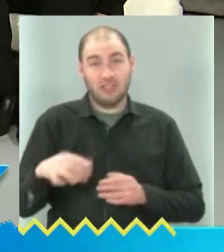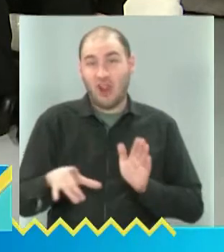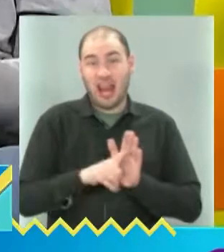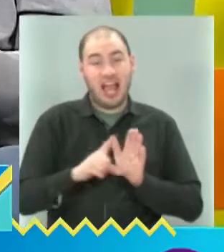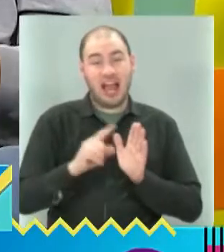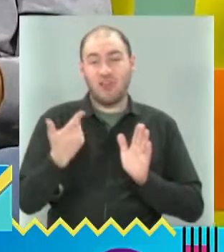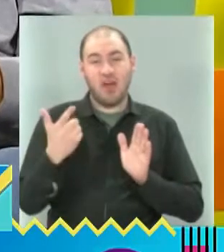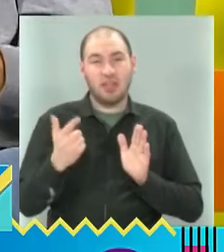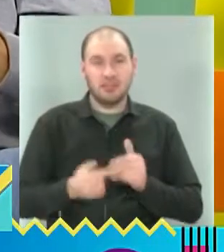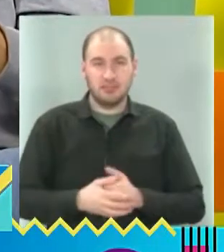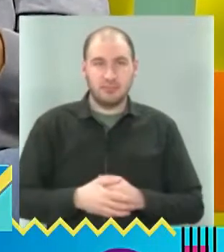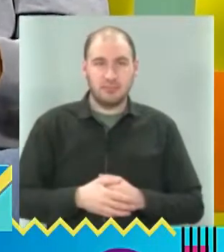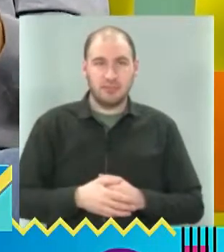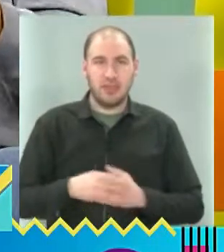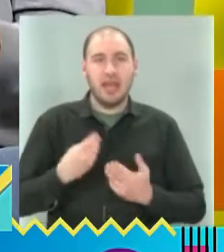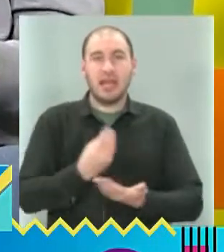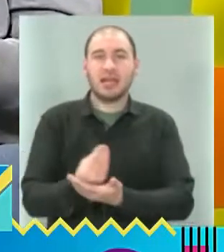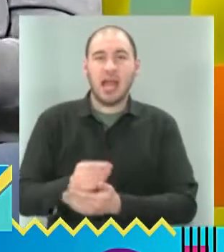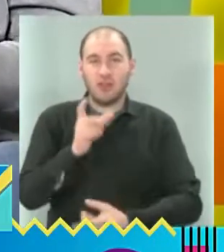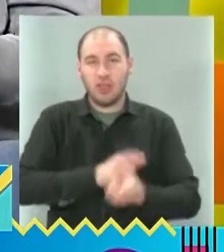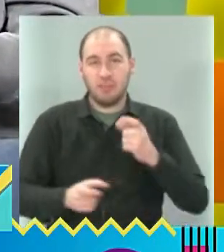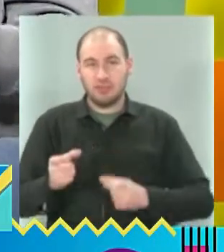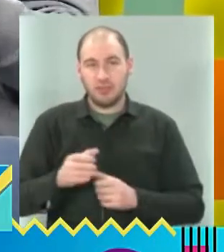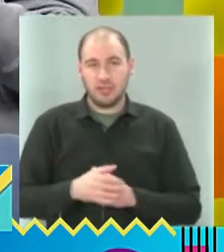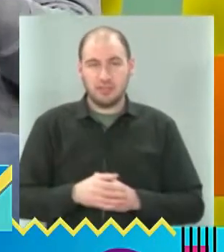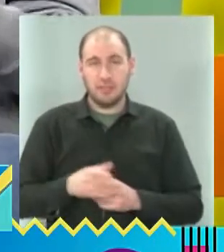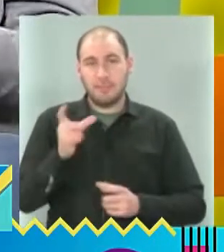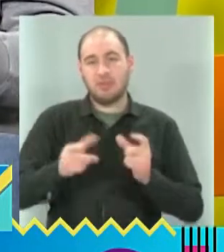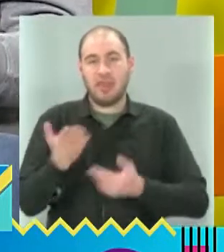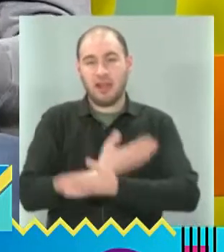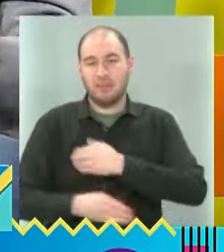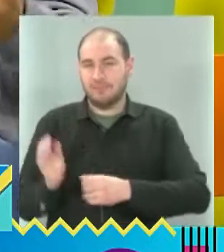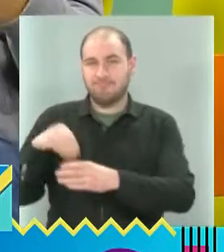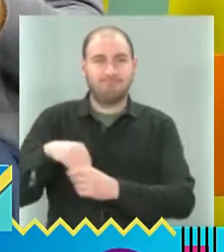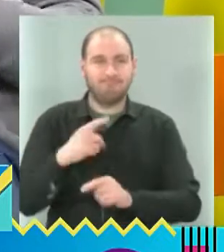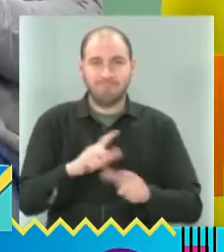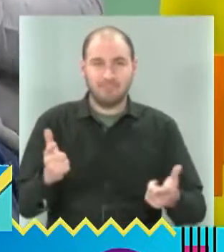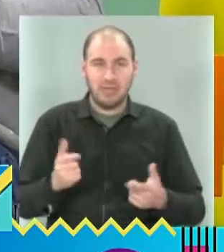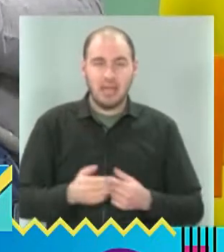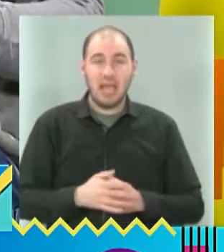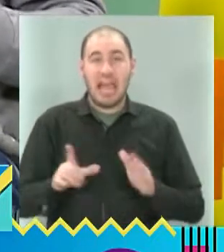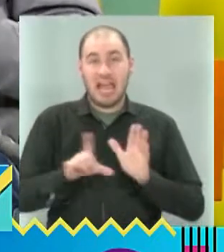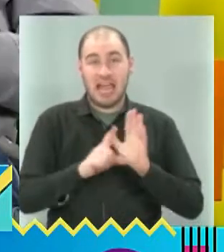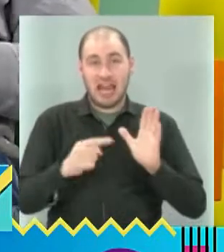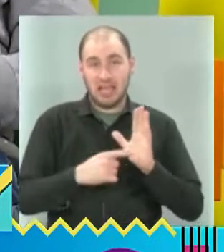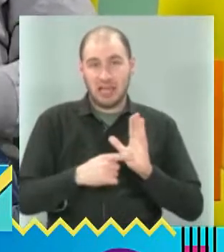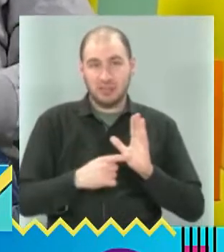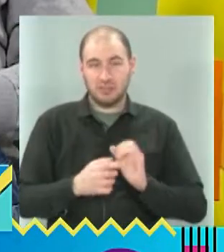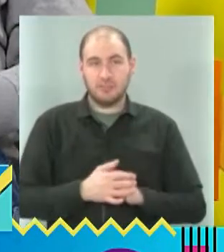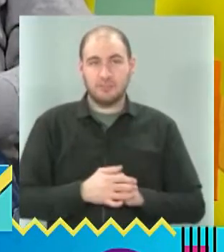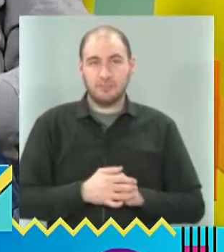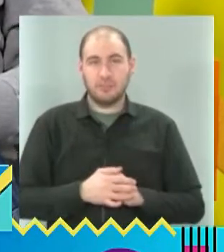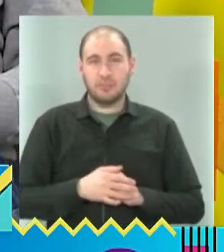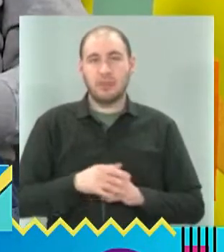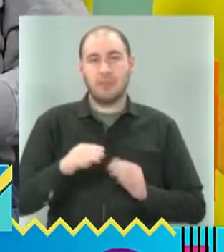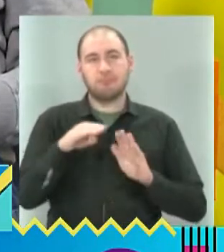legal de cubrir su planta de personal con personas con discapacidad. Sí, la legislación le da